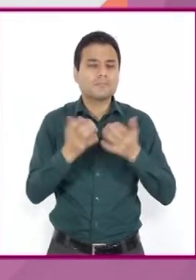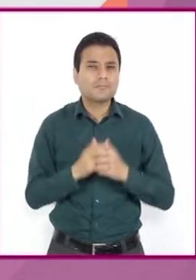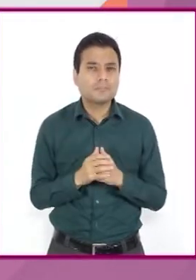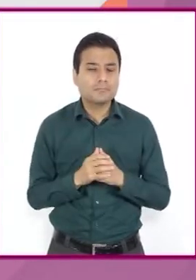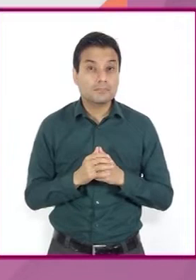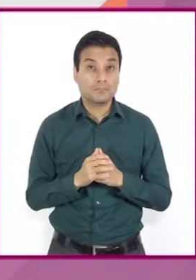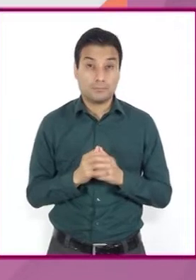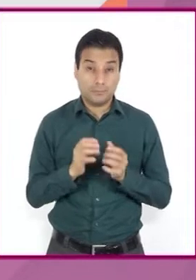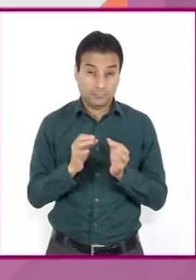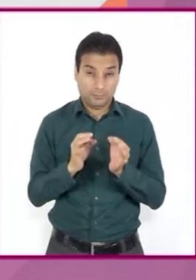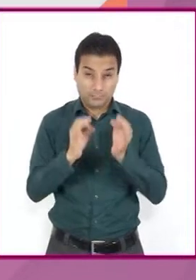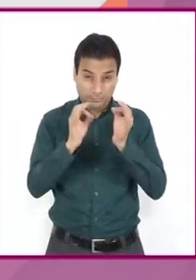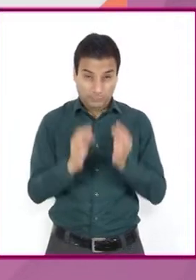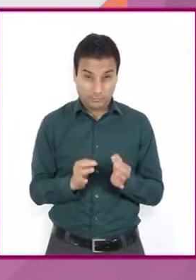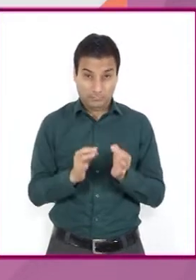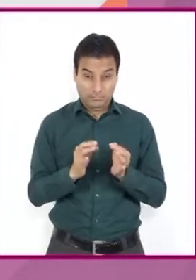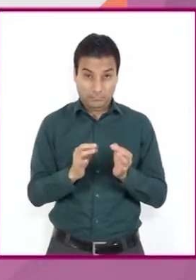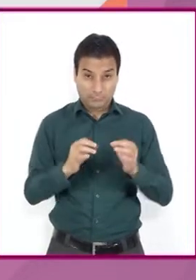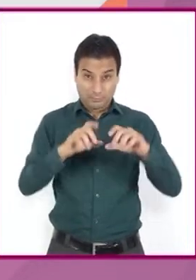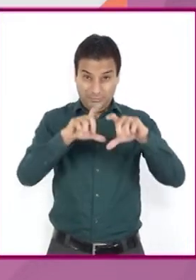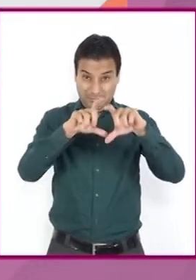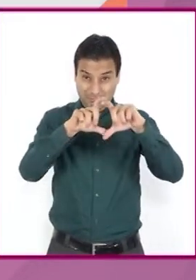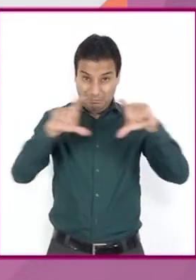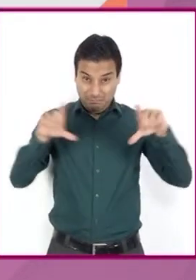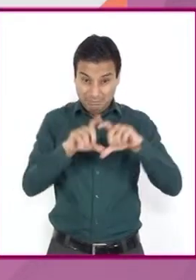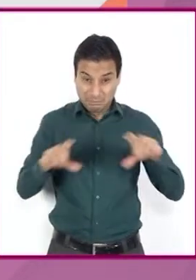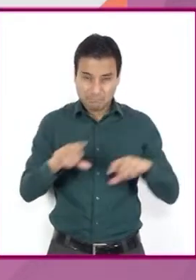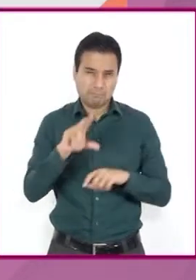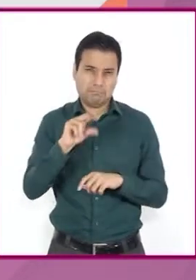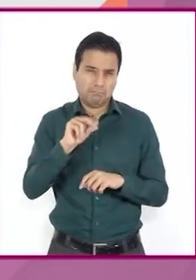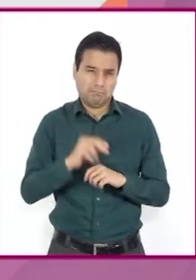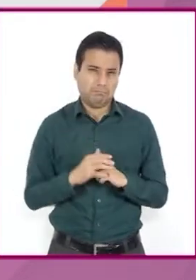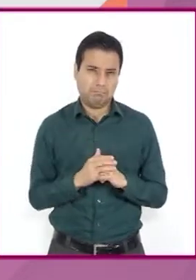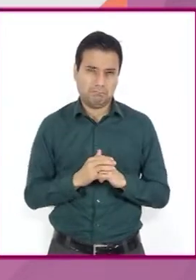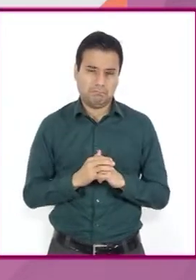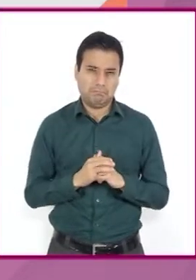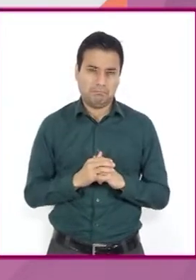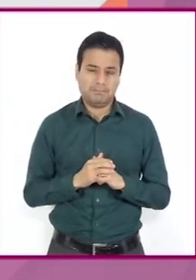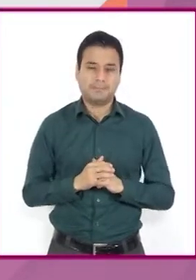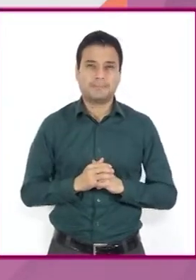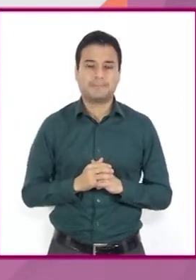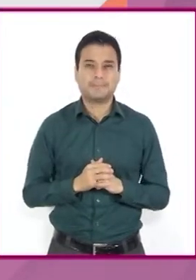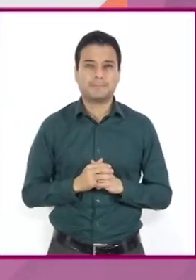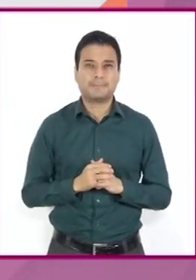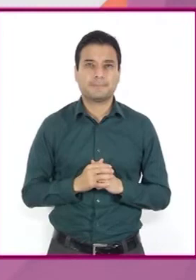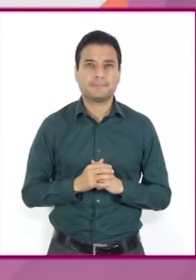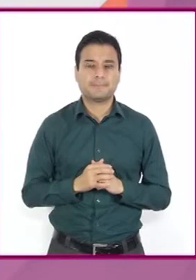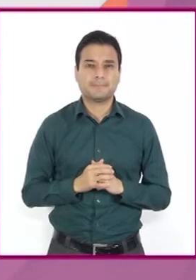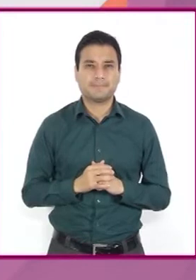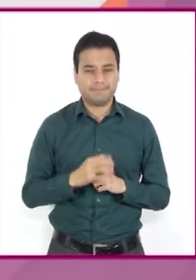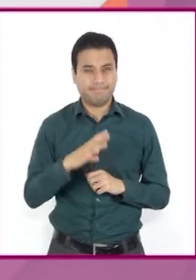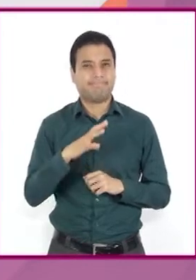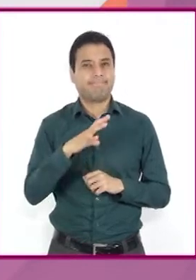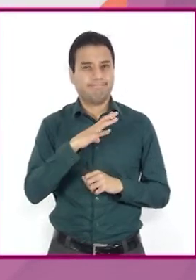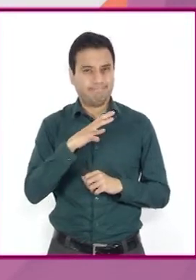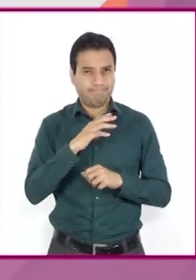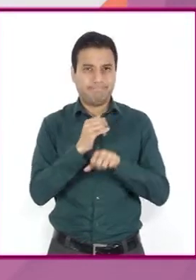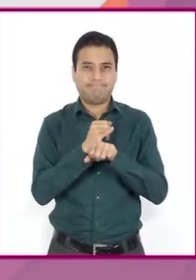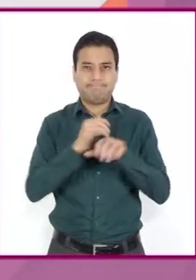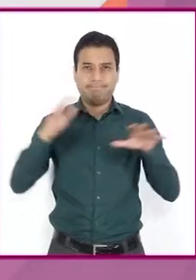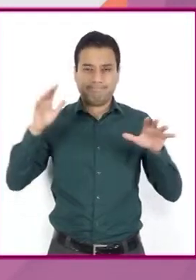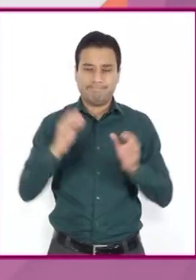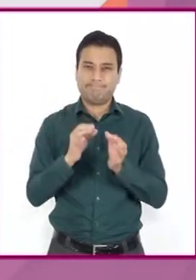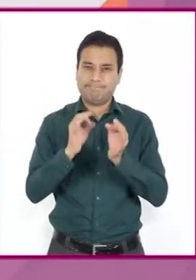se organizan en renglón seguido o estructura secuencial como los textos continuos. Presentan información de